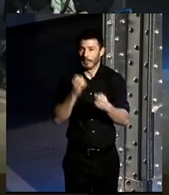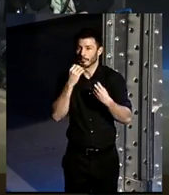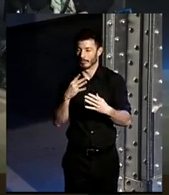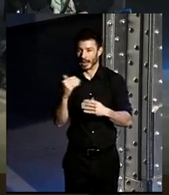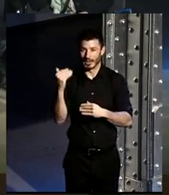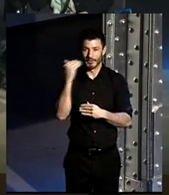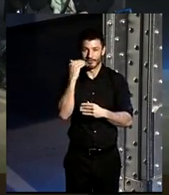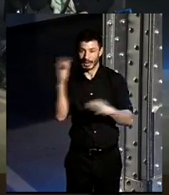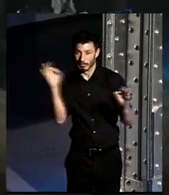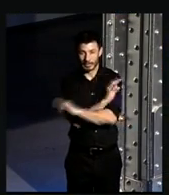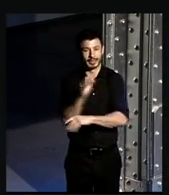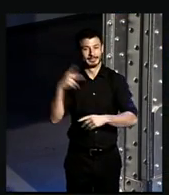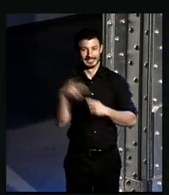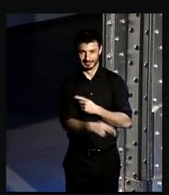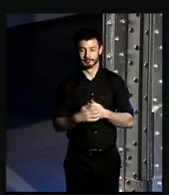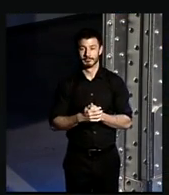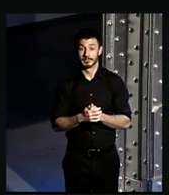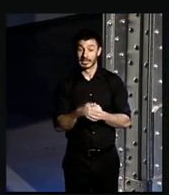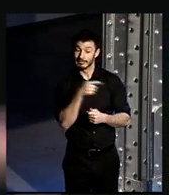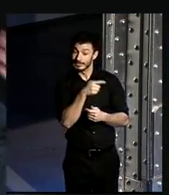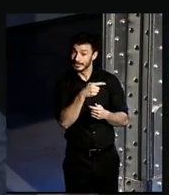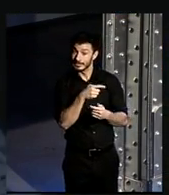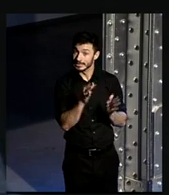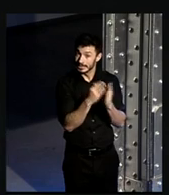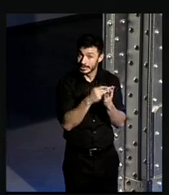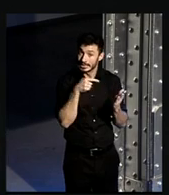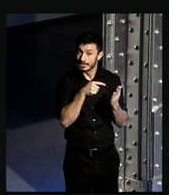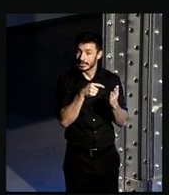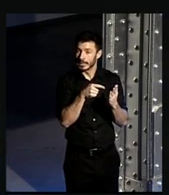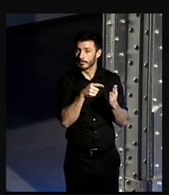bailen. Ese relato estaba ambientado en el futuro,